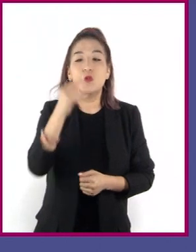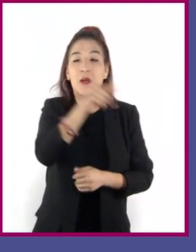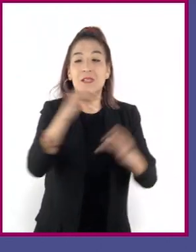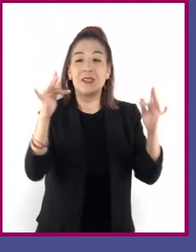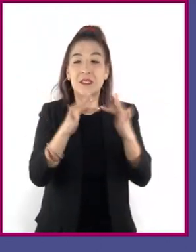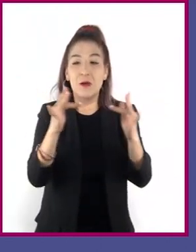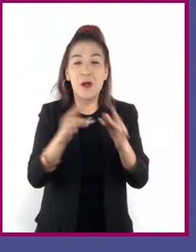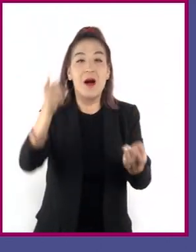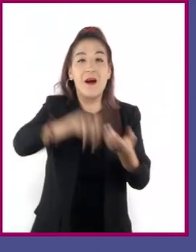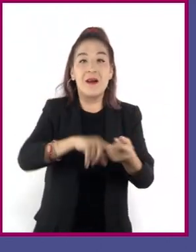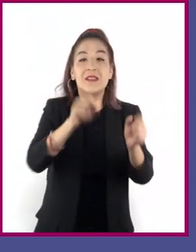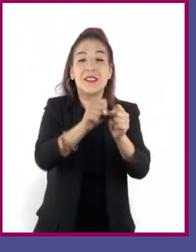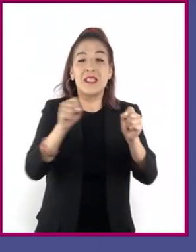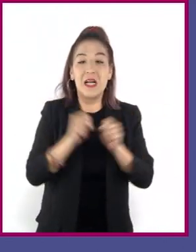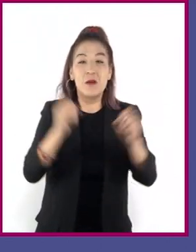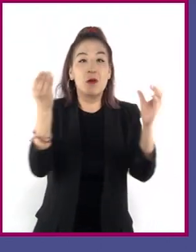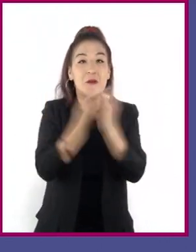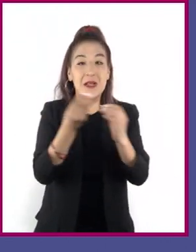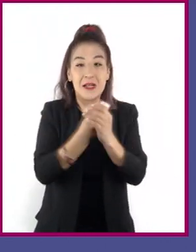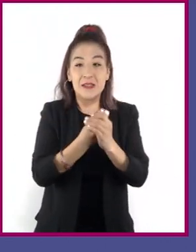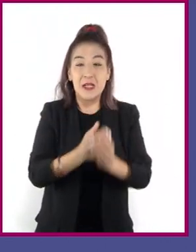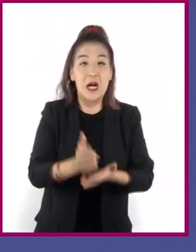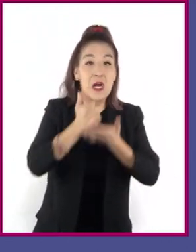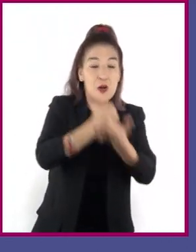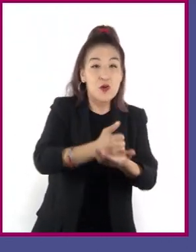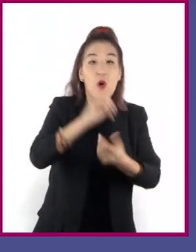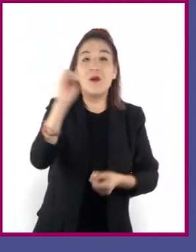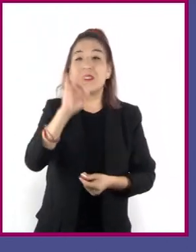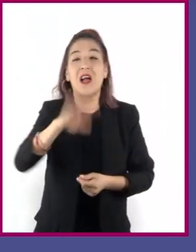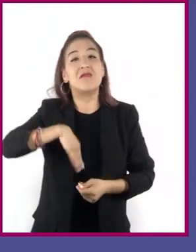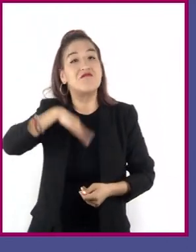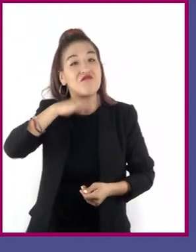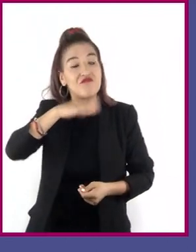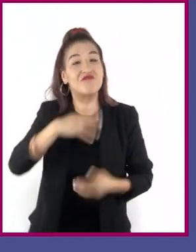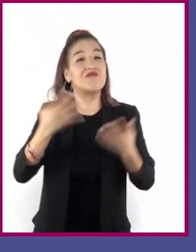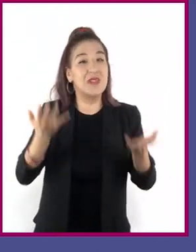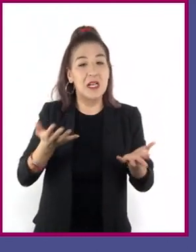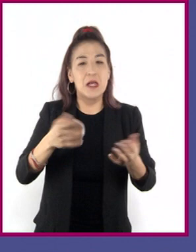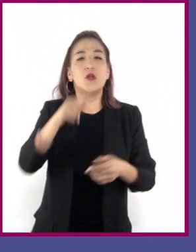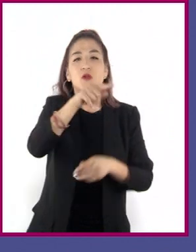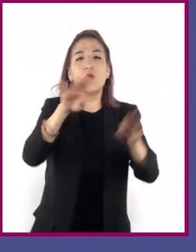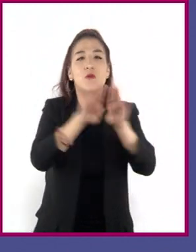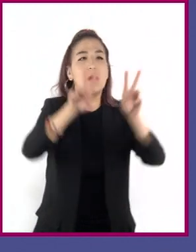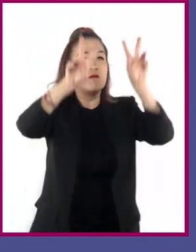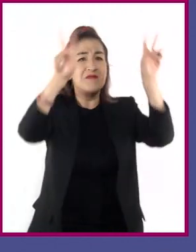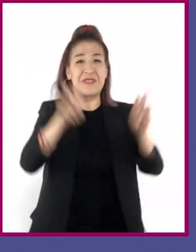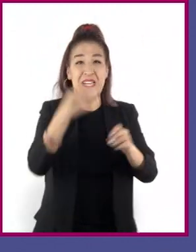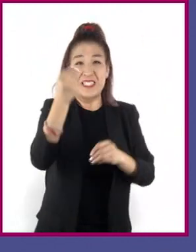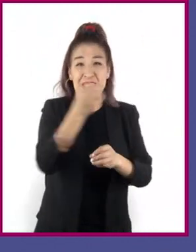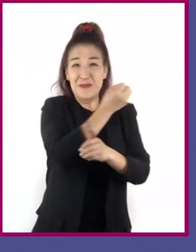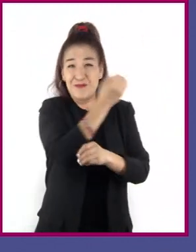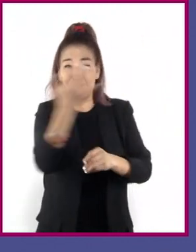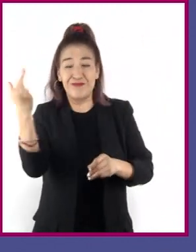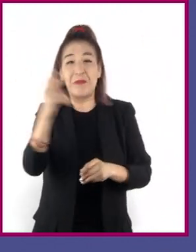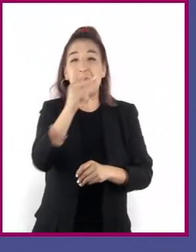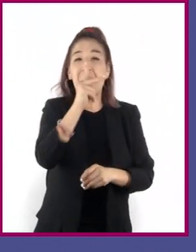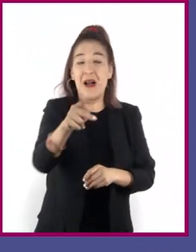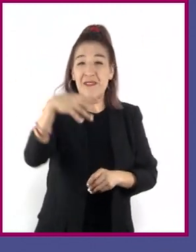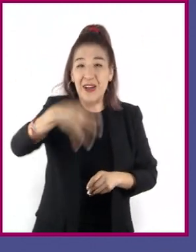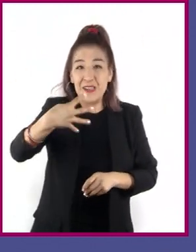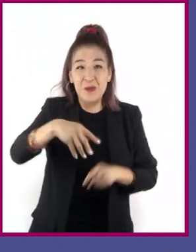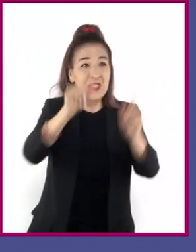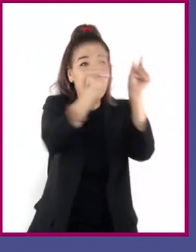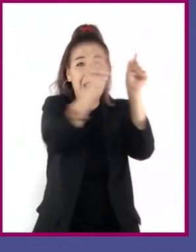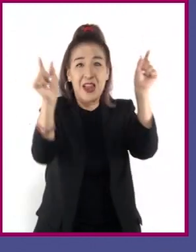celular en el salón de clases una ayuda o una distracción una cabeza con 14 palabras quedó acordado